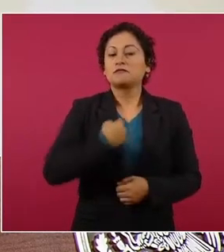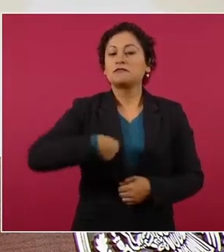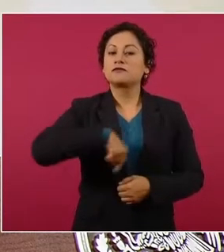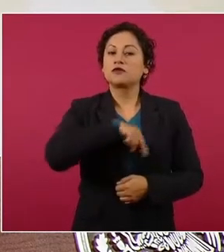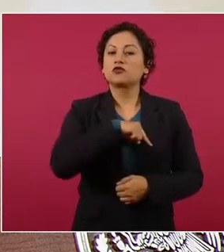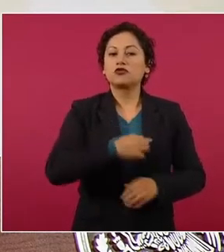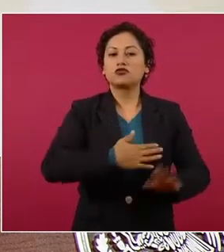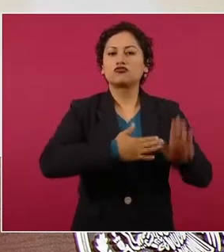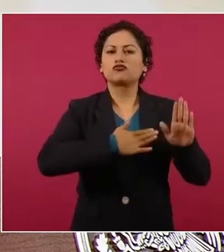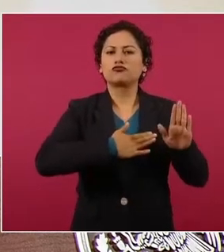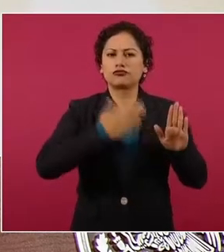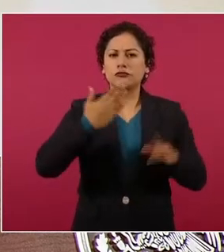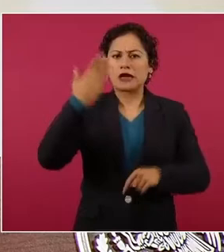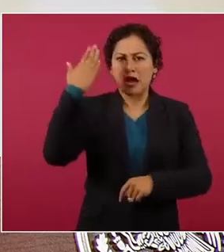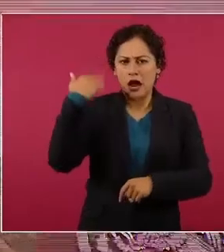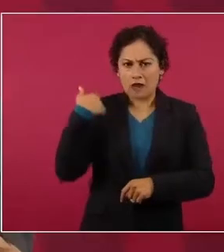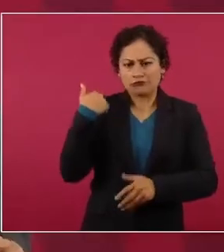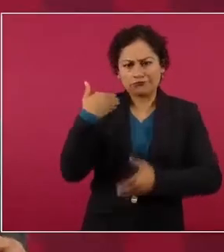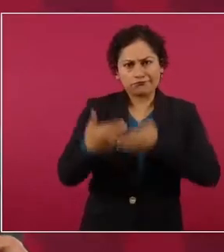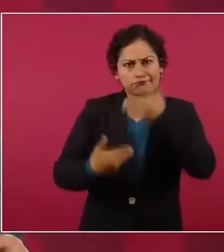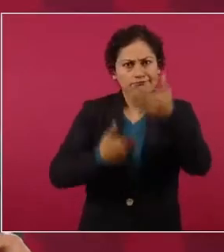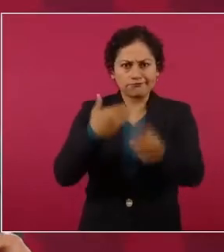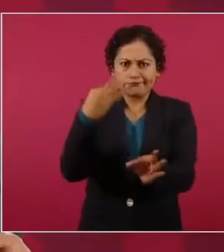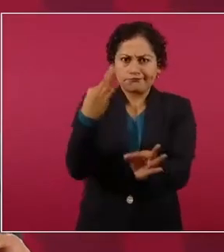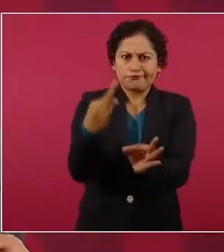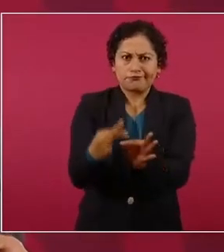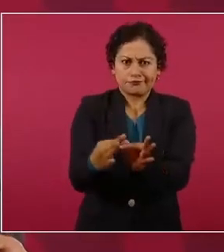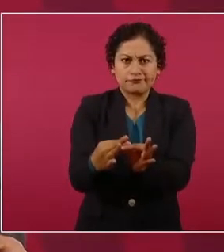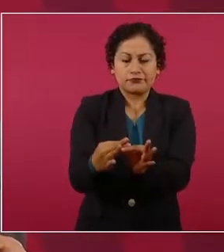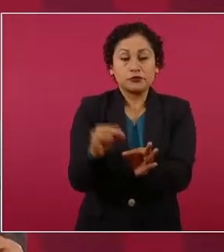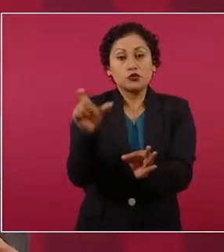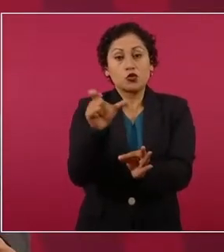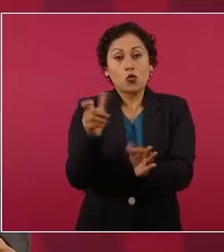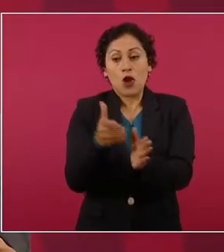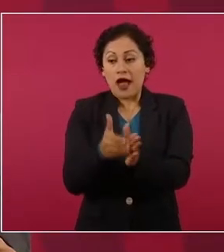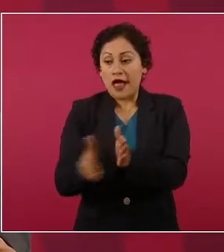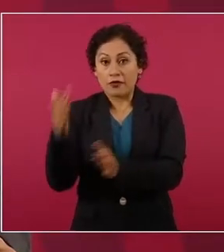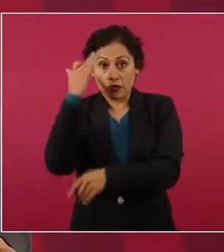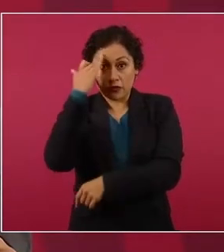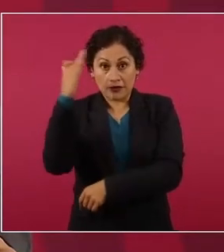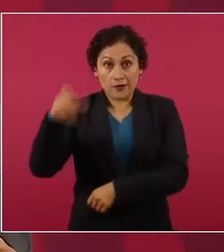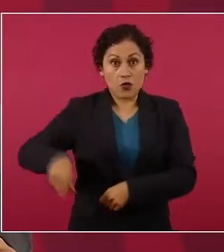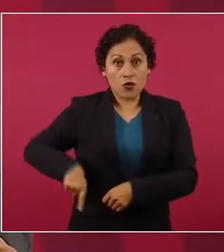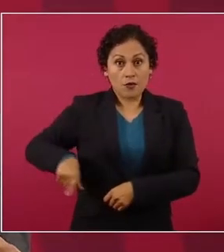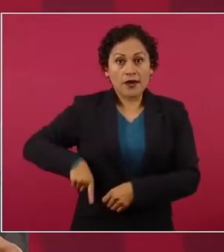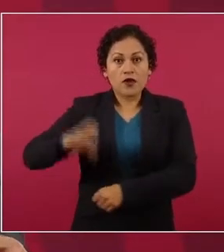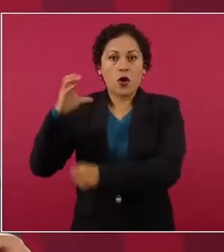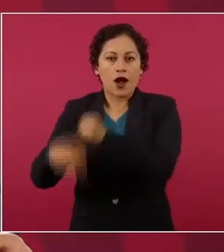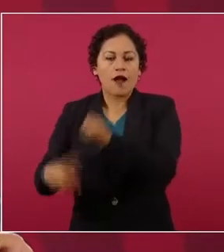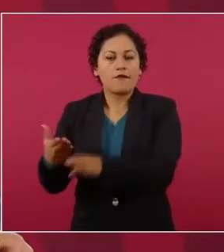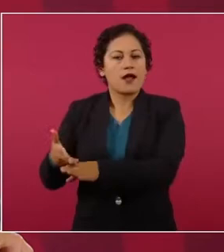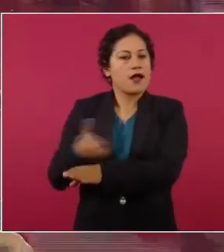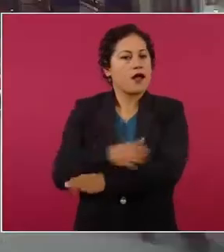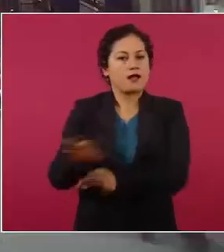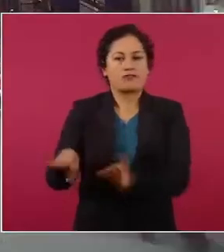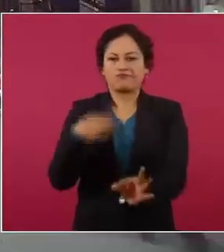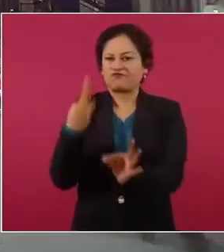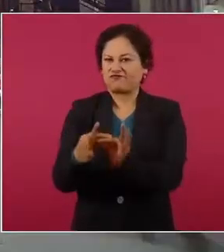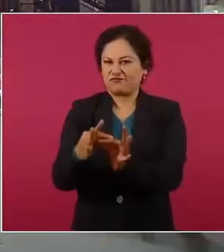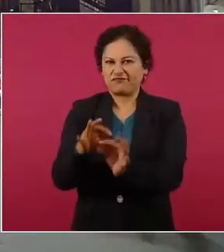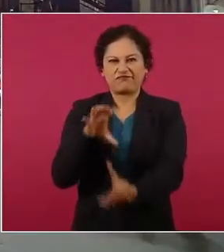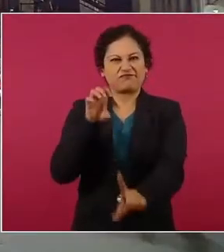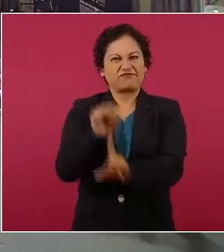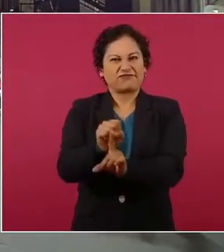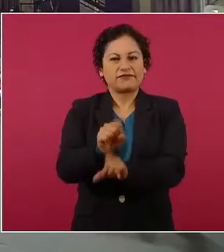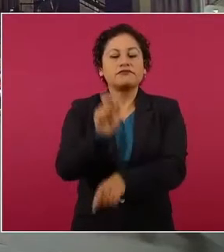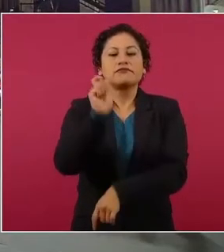ese compromiso antes de que concluya nuestro gobierno. Vamos a tener un